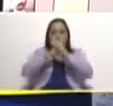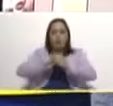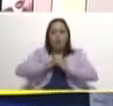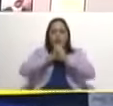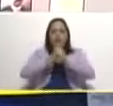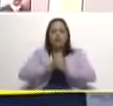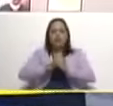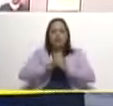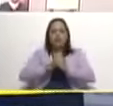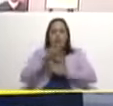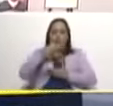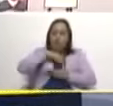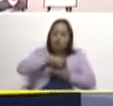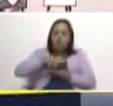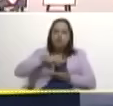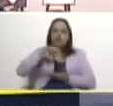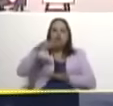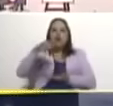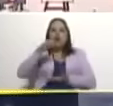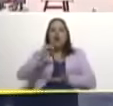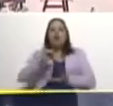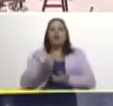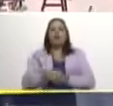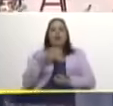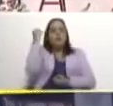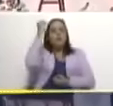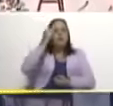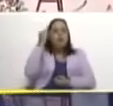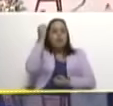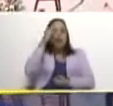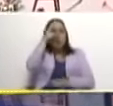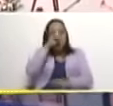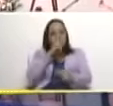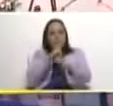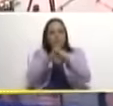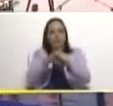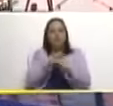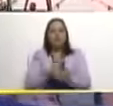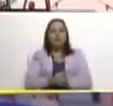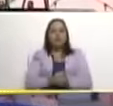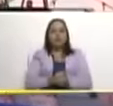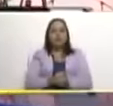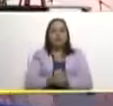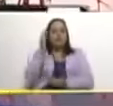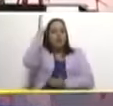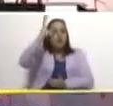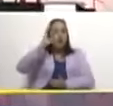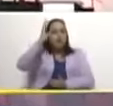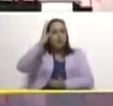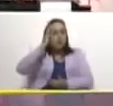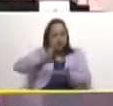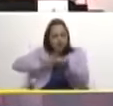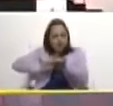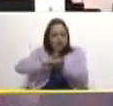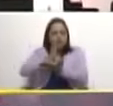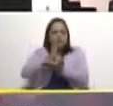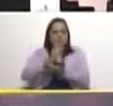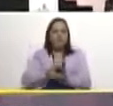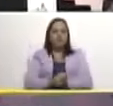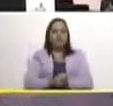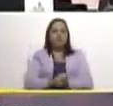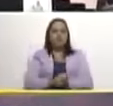alma era el incienso de un pensamiento honrado y de una conciencia recta.